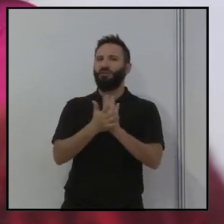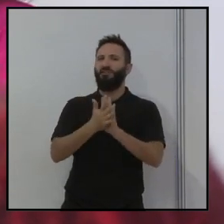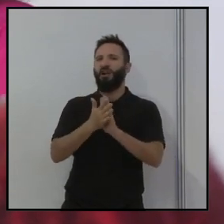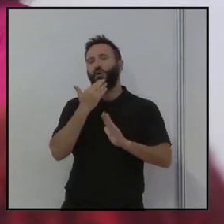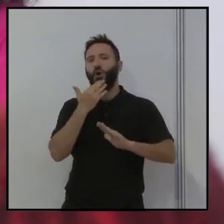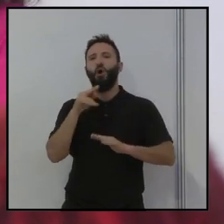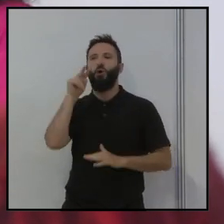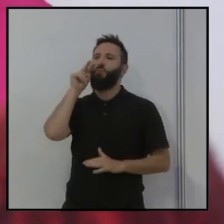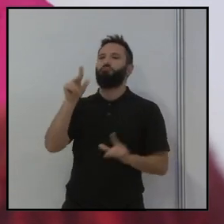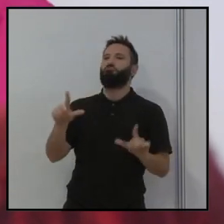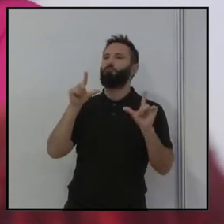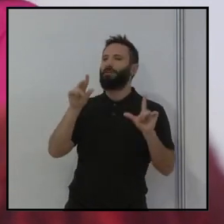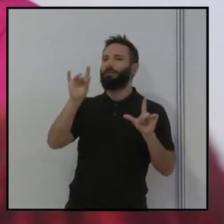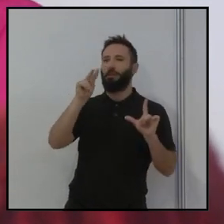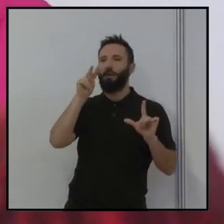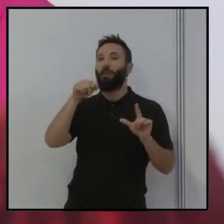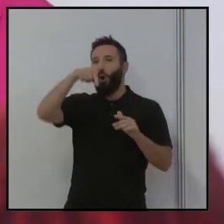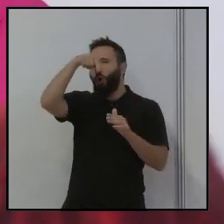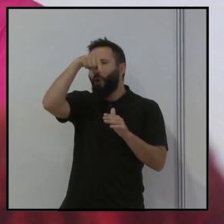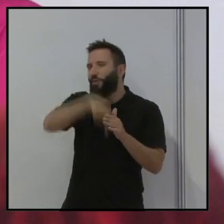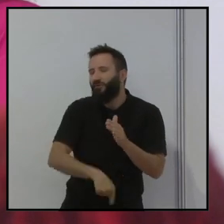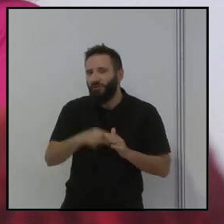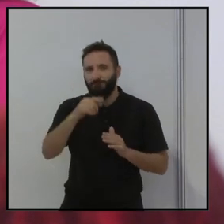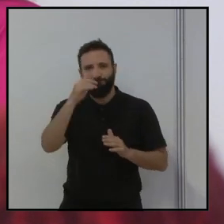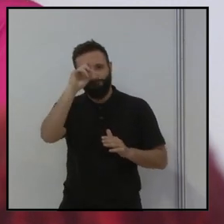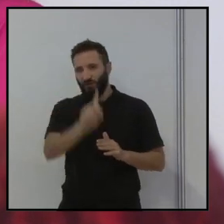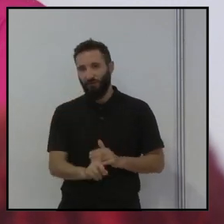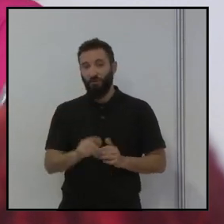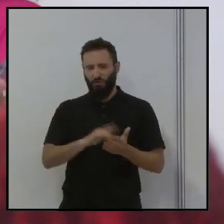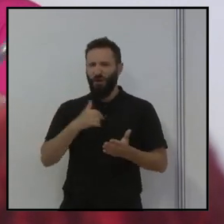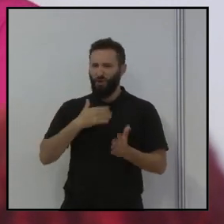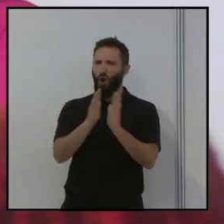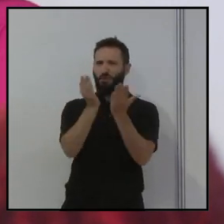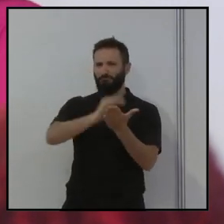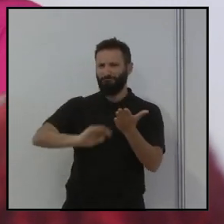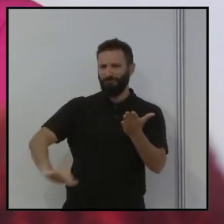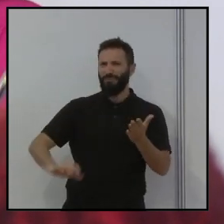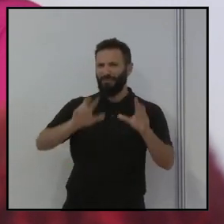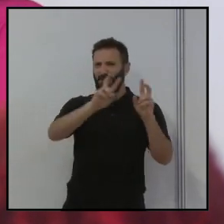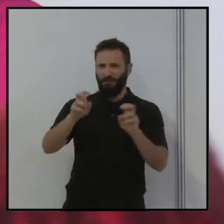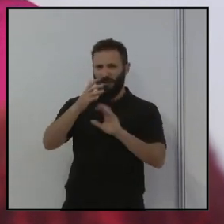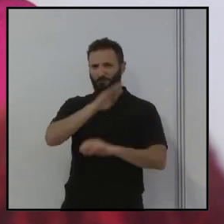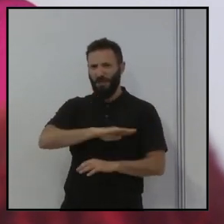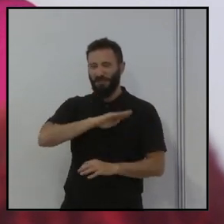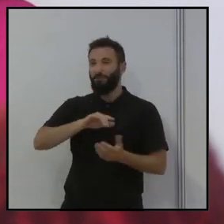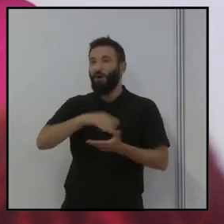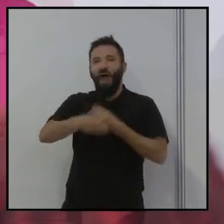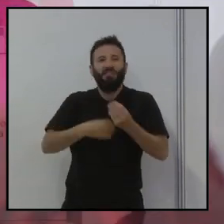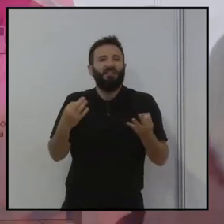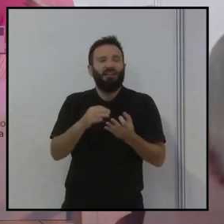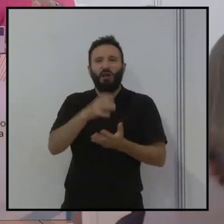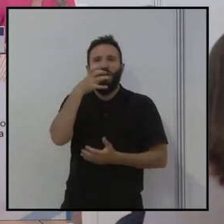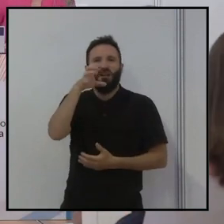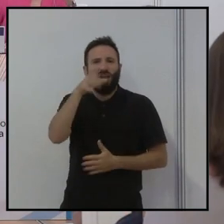nos empeñamos en no verlo. Yo no sé, yo personalmente escribo bastante del tema, pero ¿qué se puede hacer? Reclamar y tal, no sé, es que es un